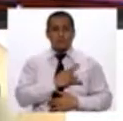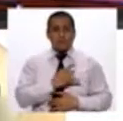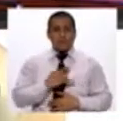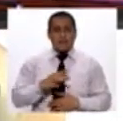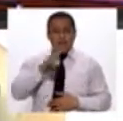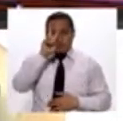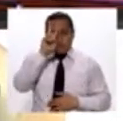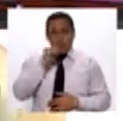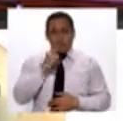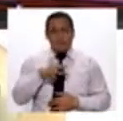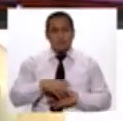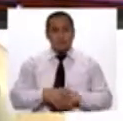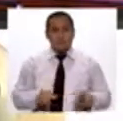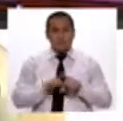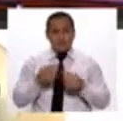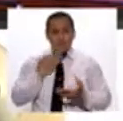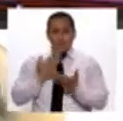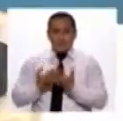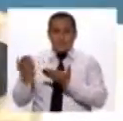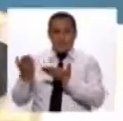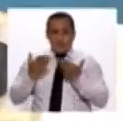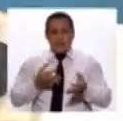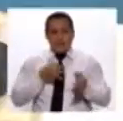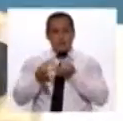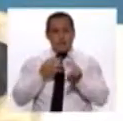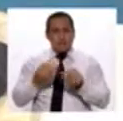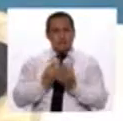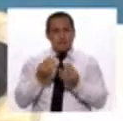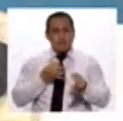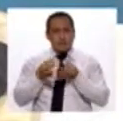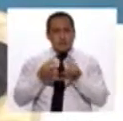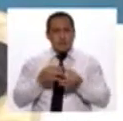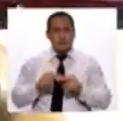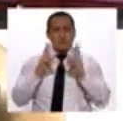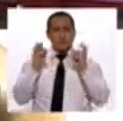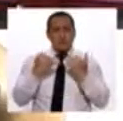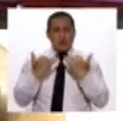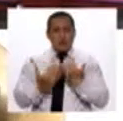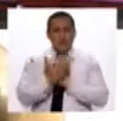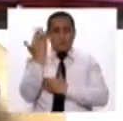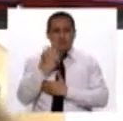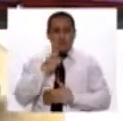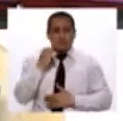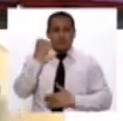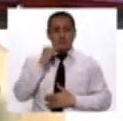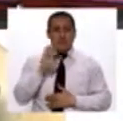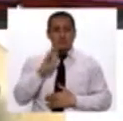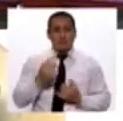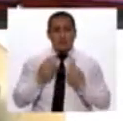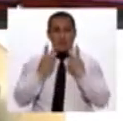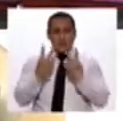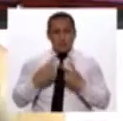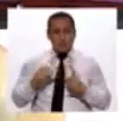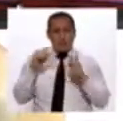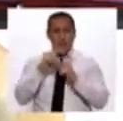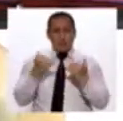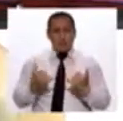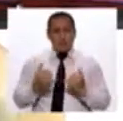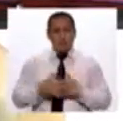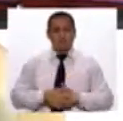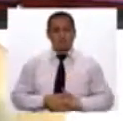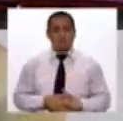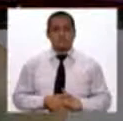Pontificia Universidad Católica del Perú, por haber estado explicando su punto de vista esta mañana en Tus Derechos. Nosotros nos vamos ahora a las frases del